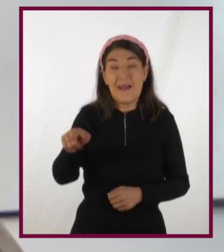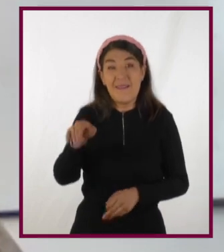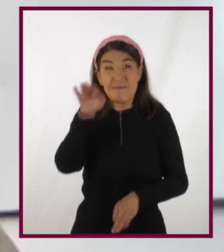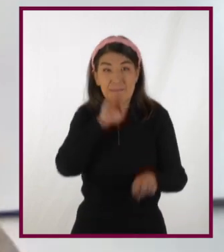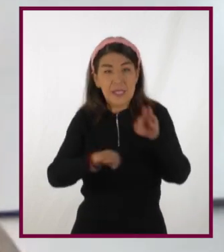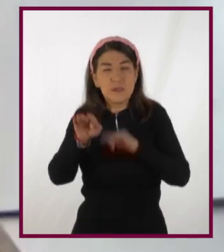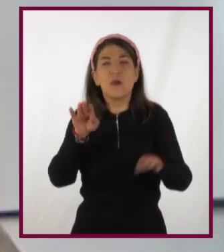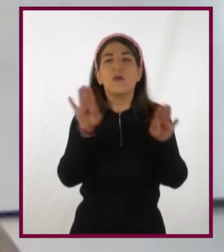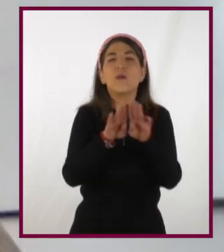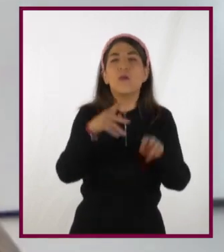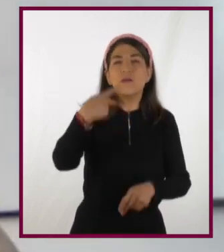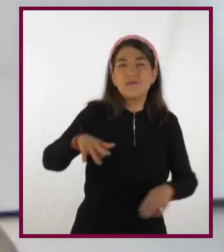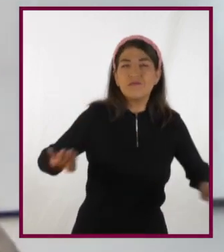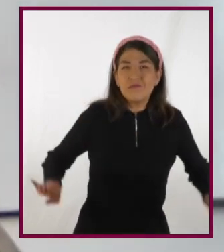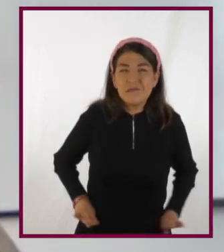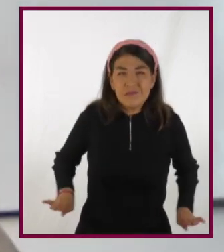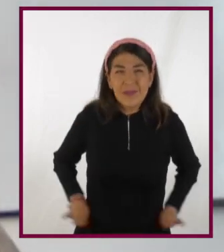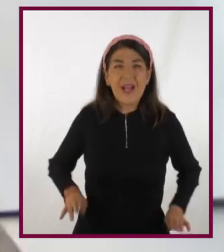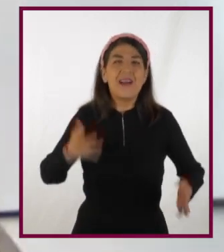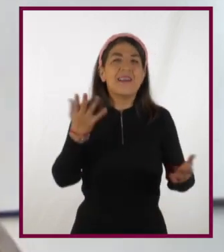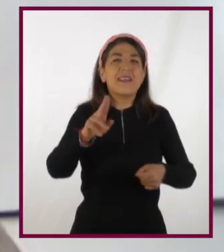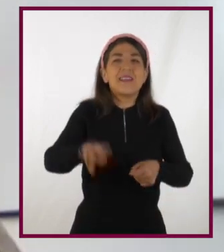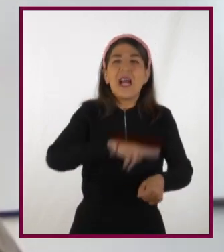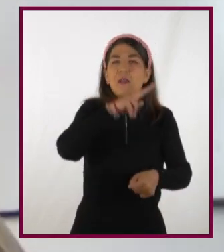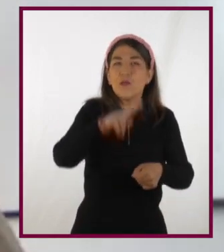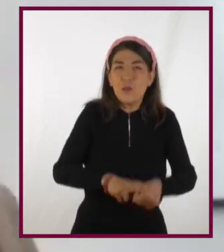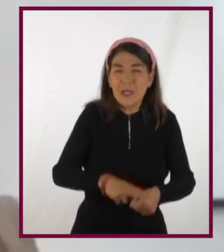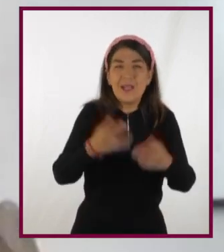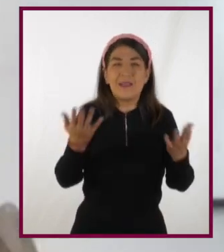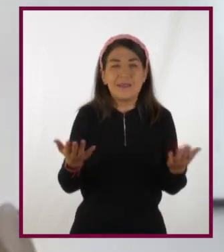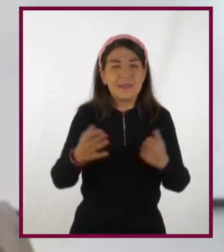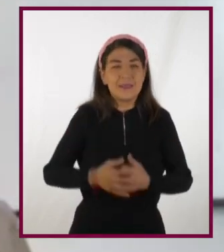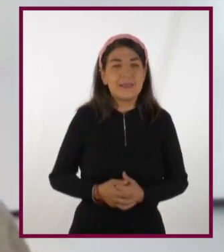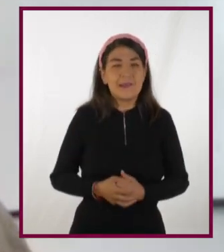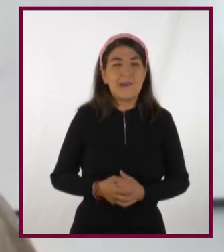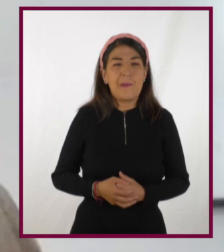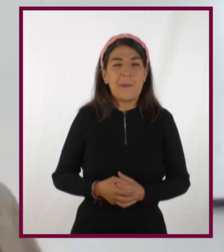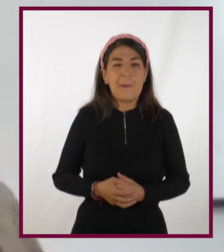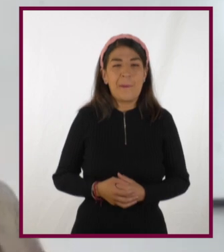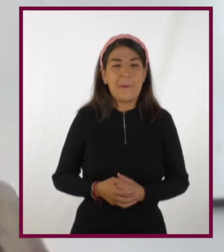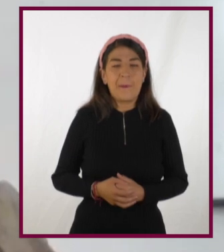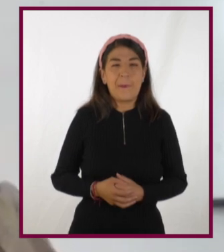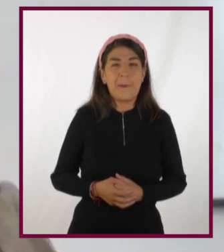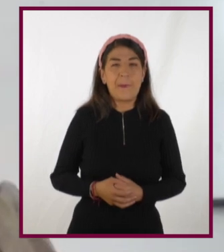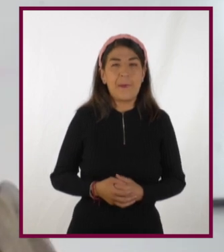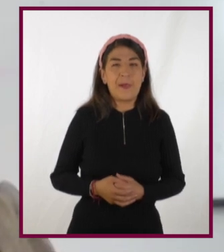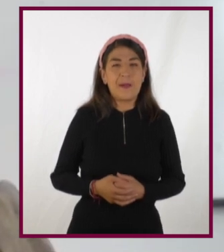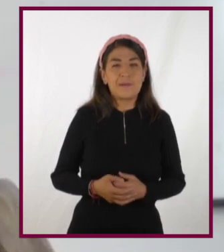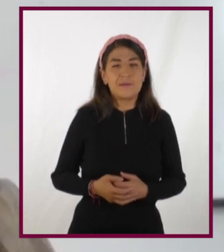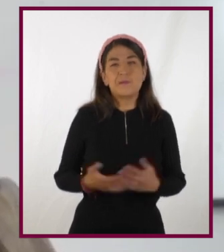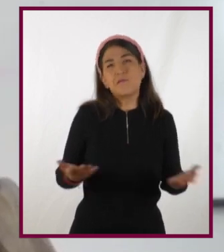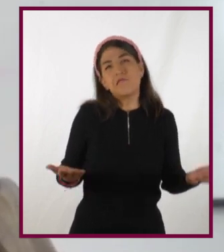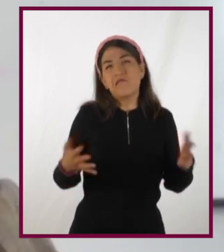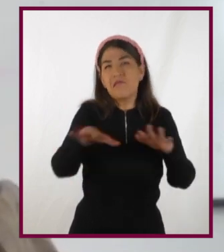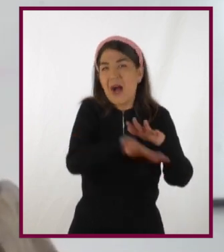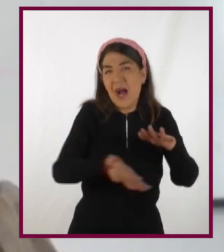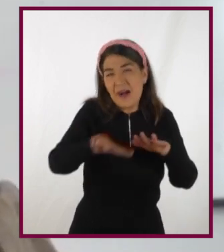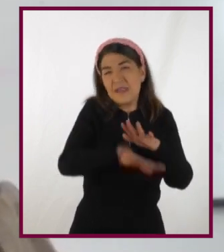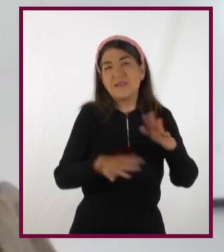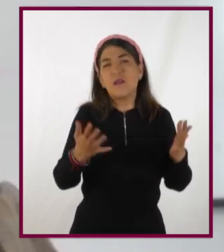física describen algún comportamiento de la naturaleza en cierto sentido básico o